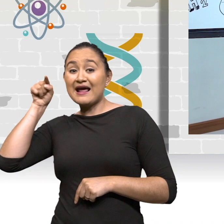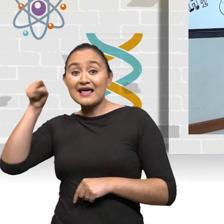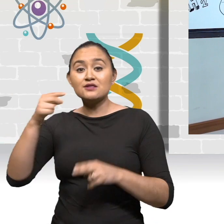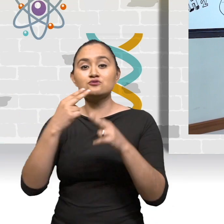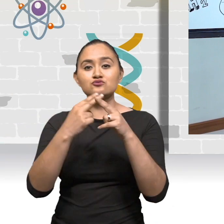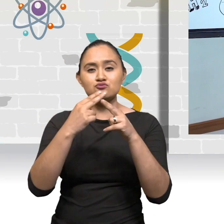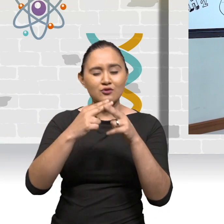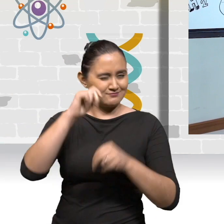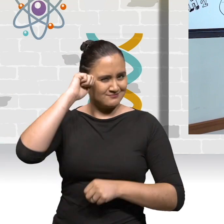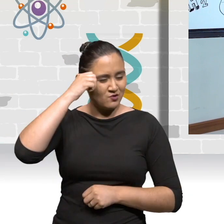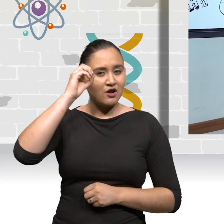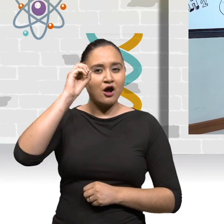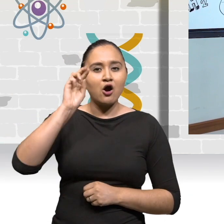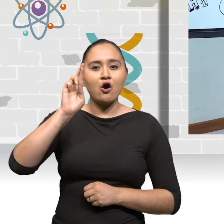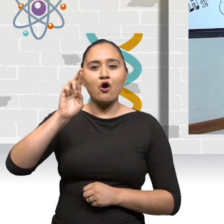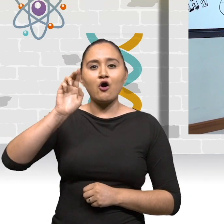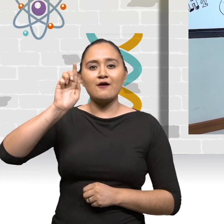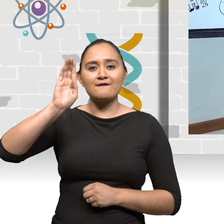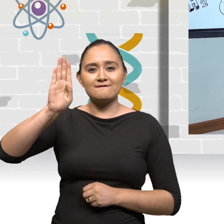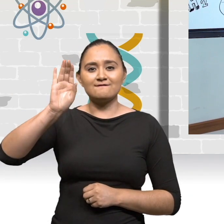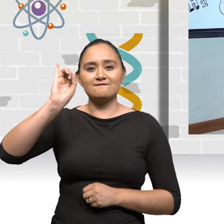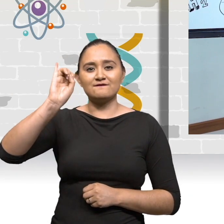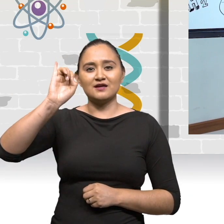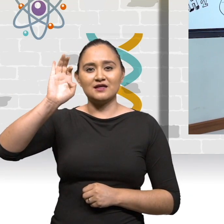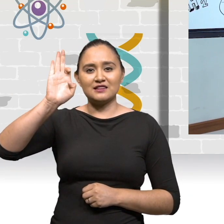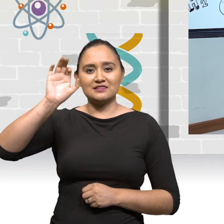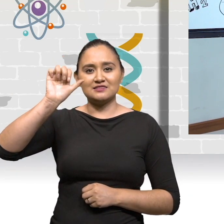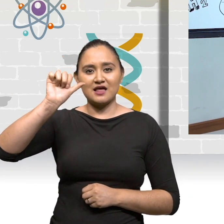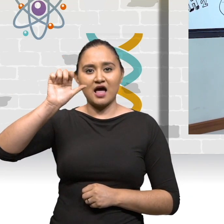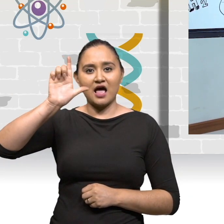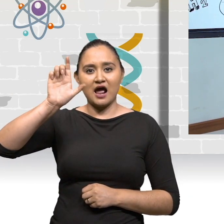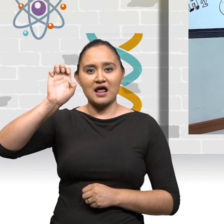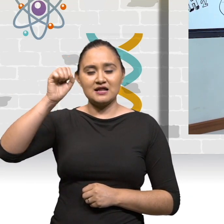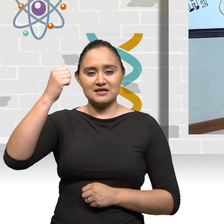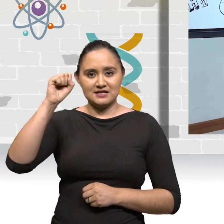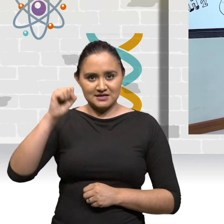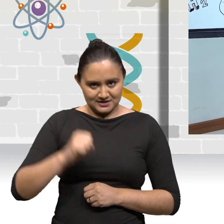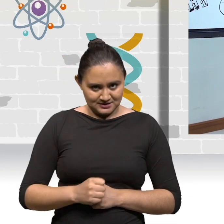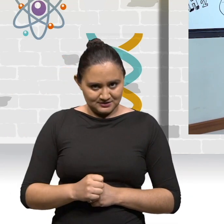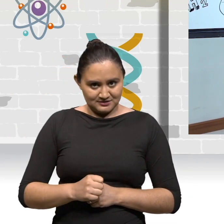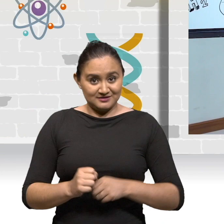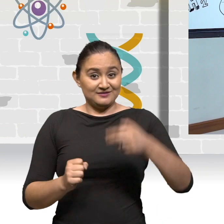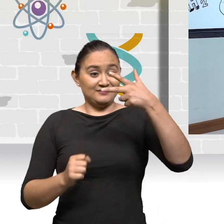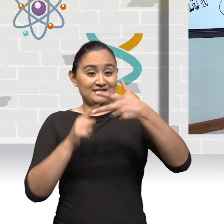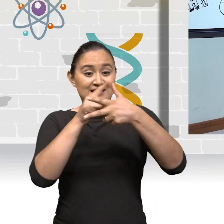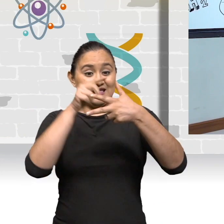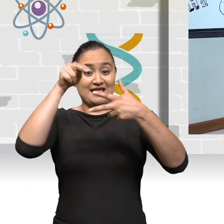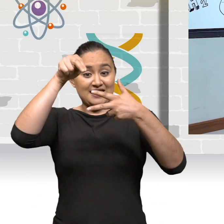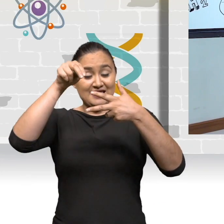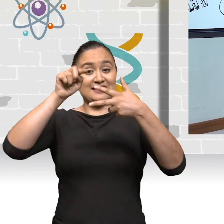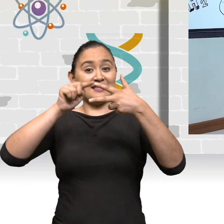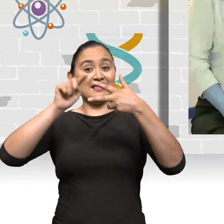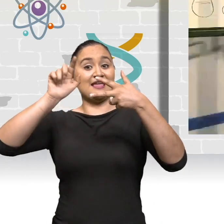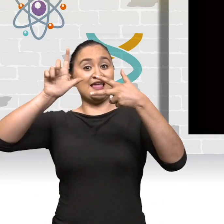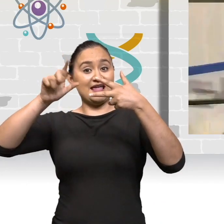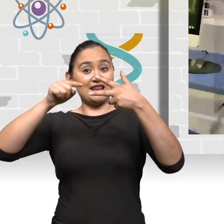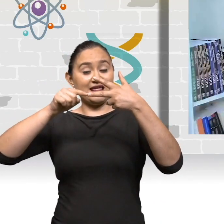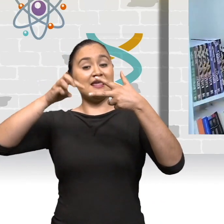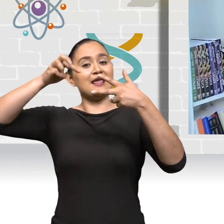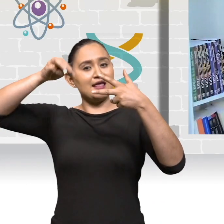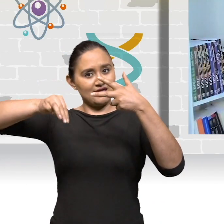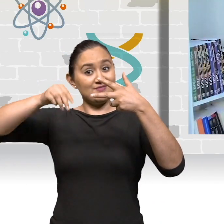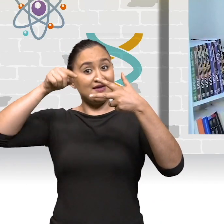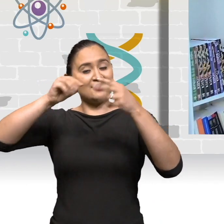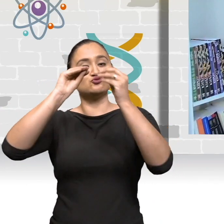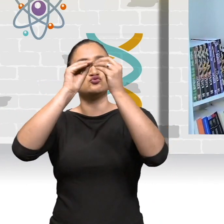denominados orbitales con energía y forma característica descrito por tres números cuánticos nl y m